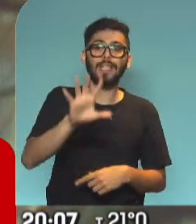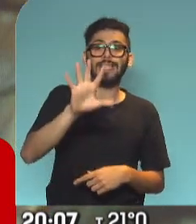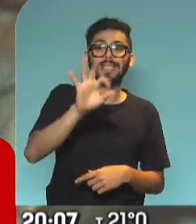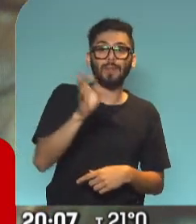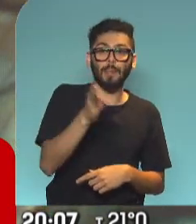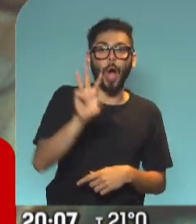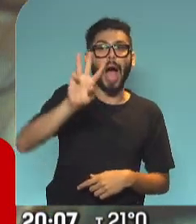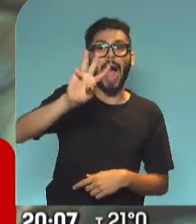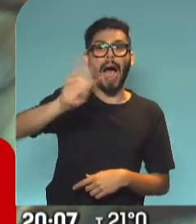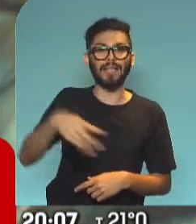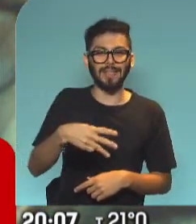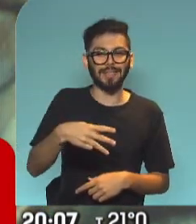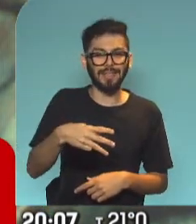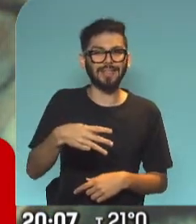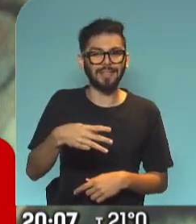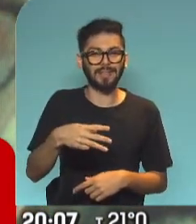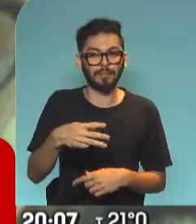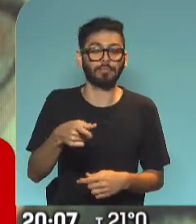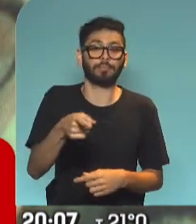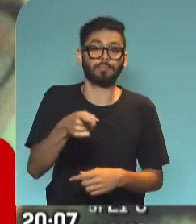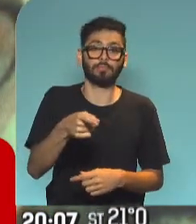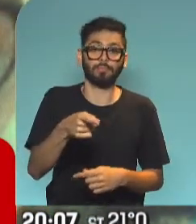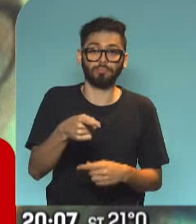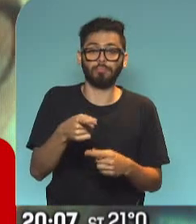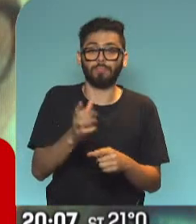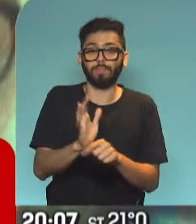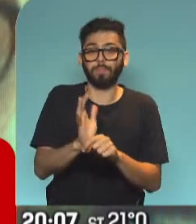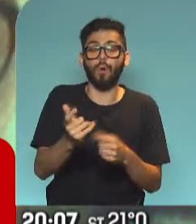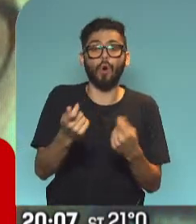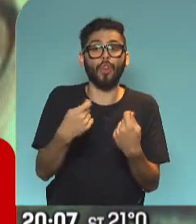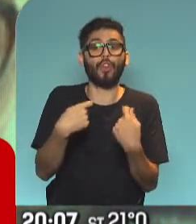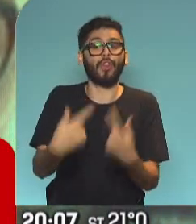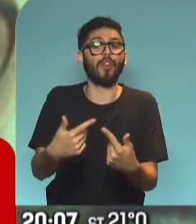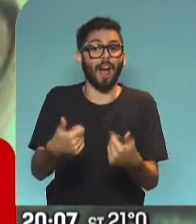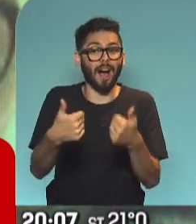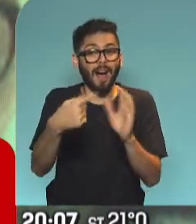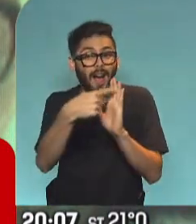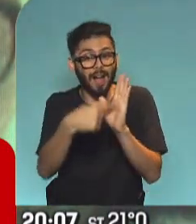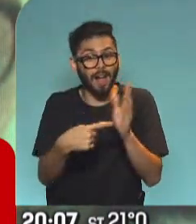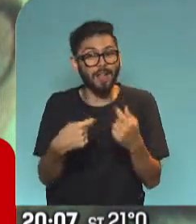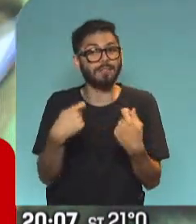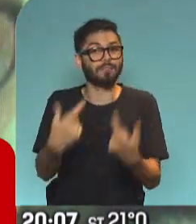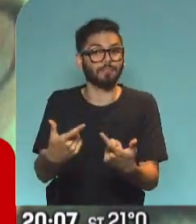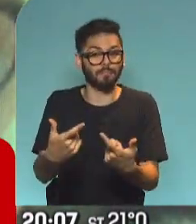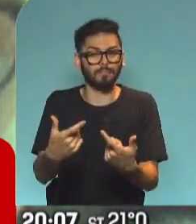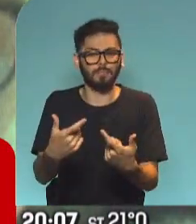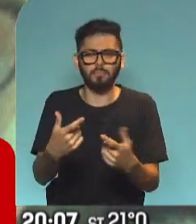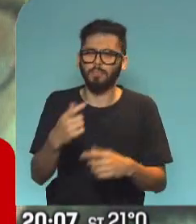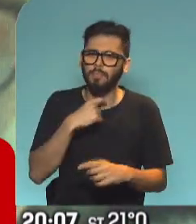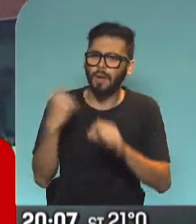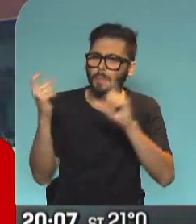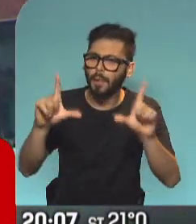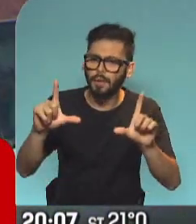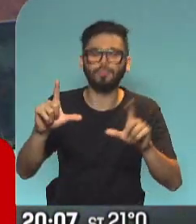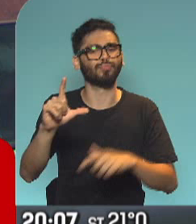del ANSES y los beneficios que, la evolución de los beneficios que este organismo posee. Entonces, ¿te parece que veamos en